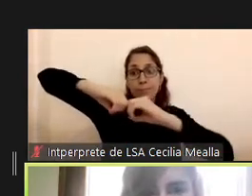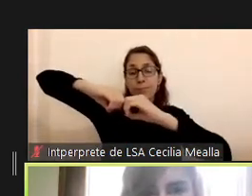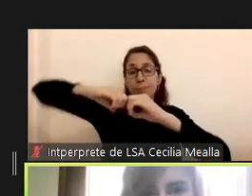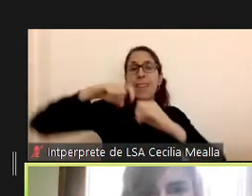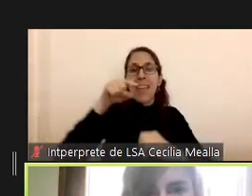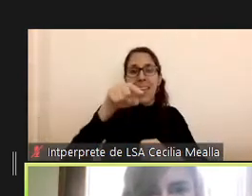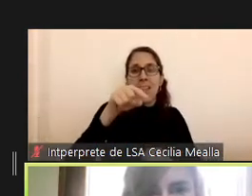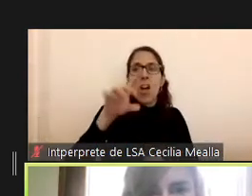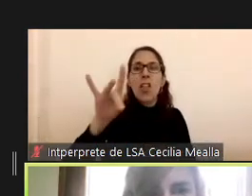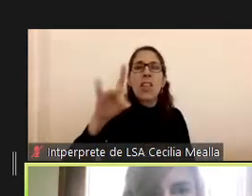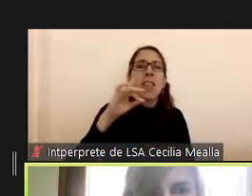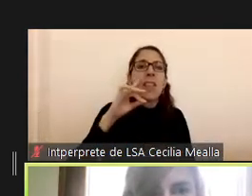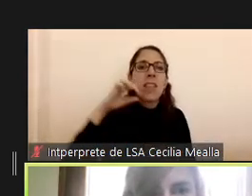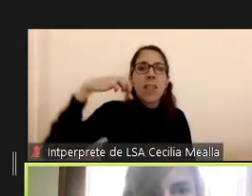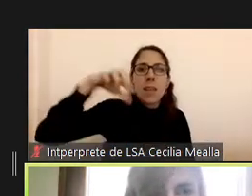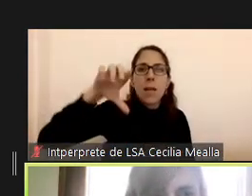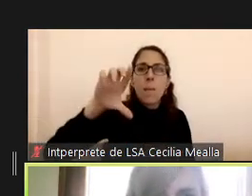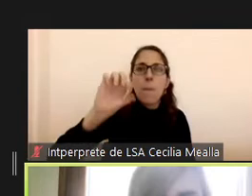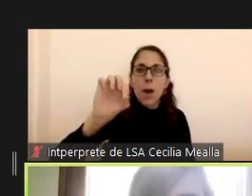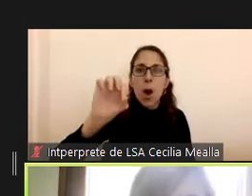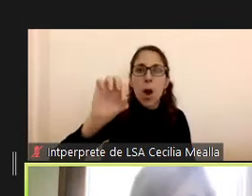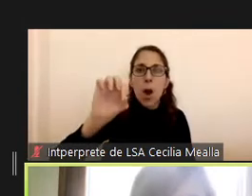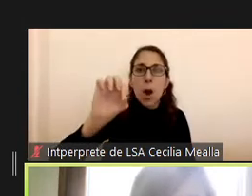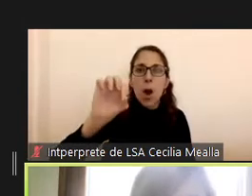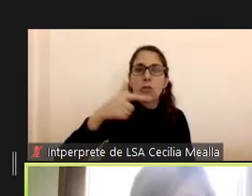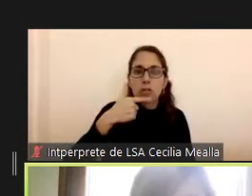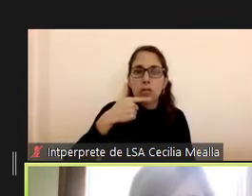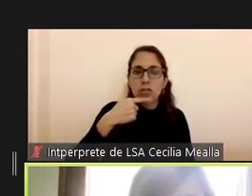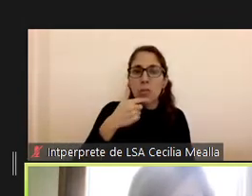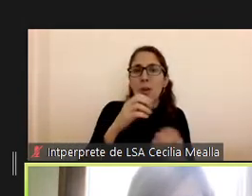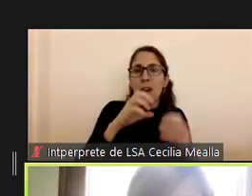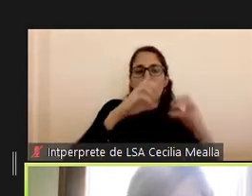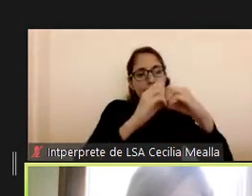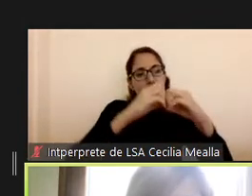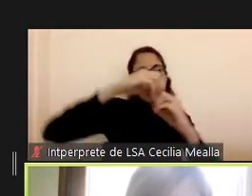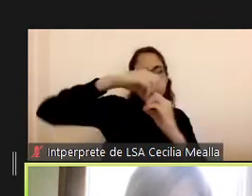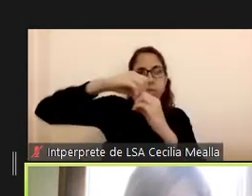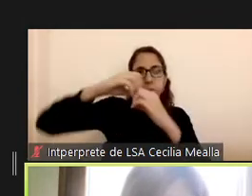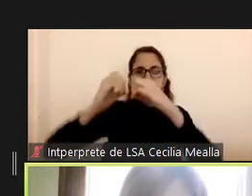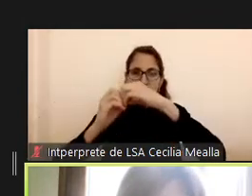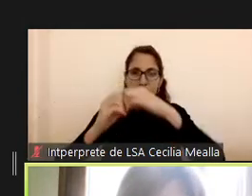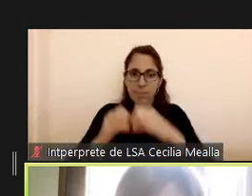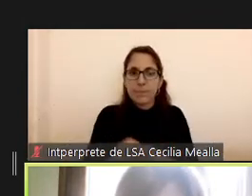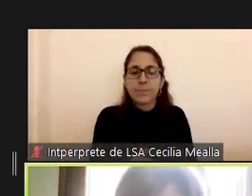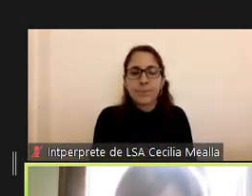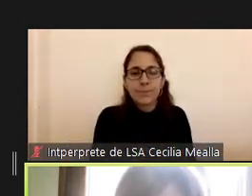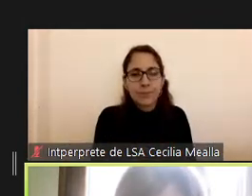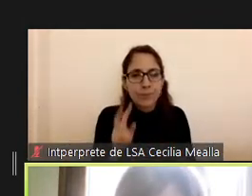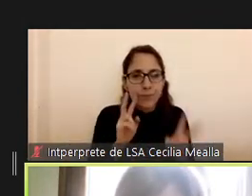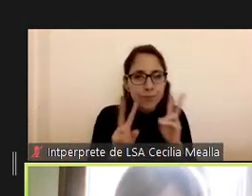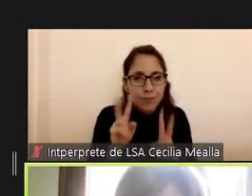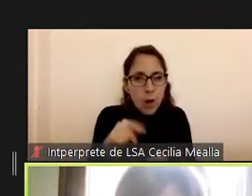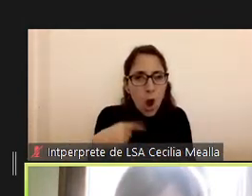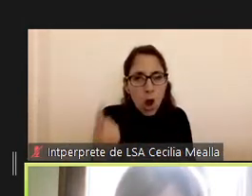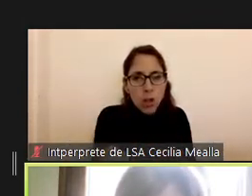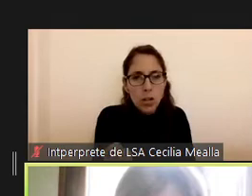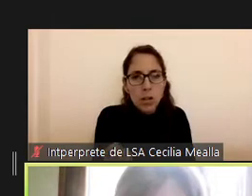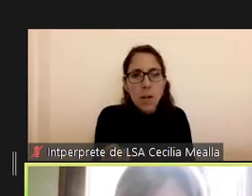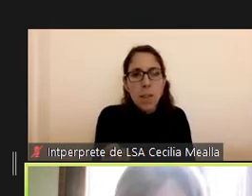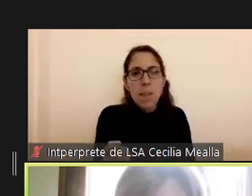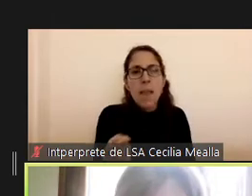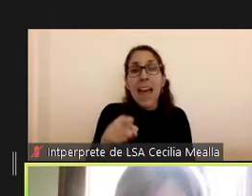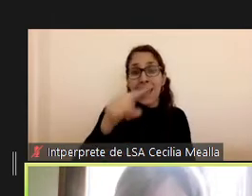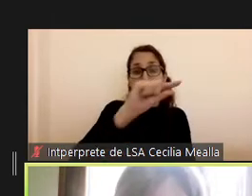cadenita, ¿sí? Y si los, a ver si estoy viendo, a ver si alguno, por ejemplo tiene